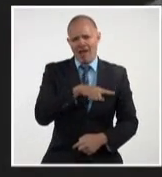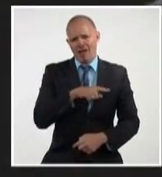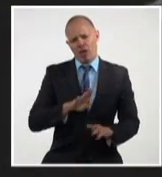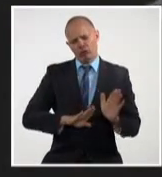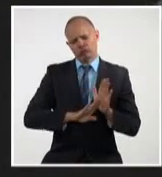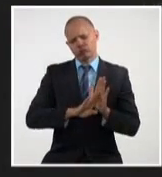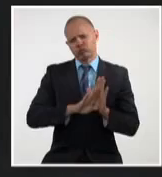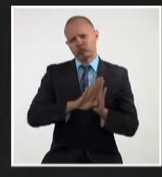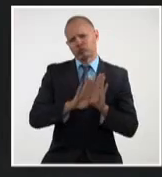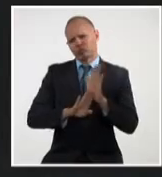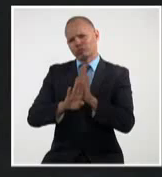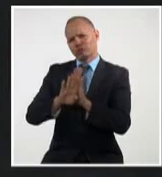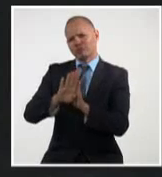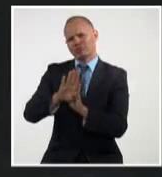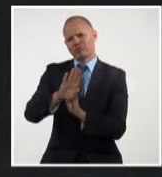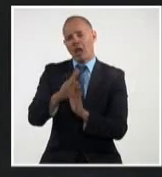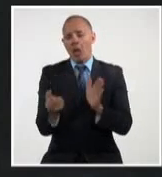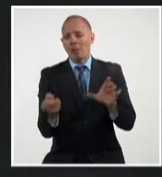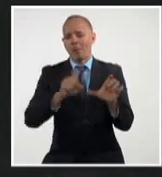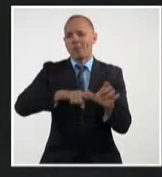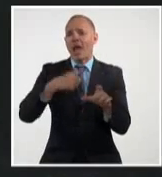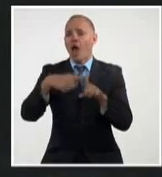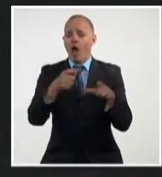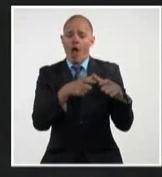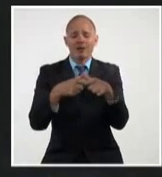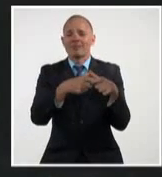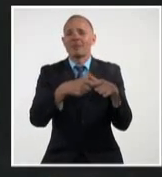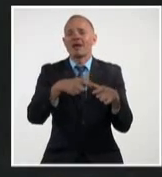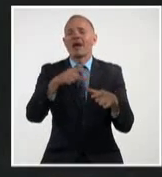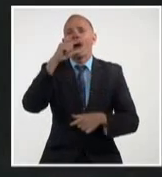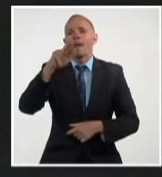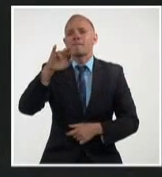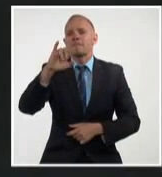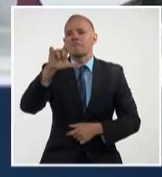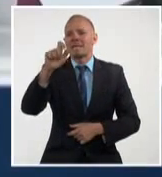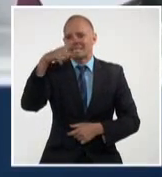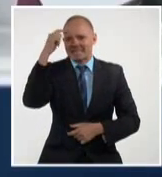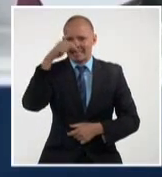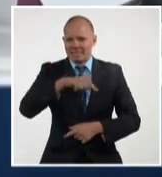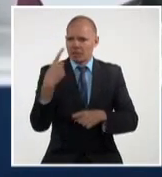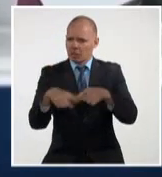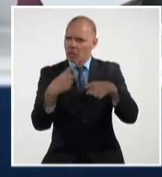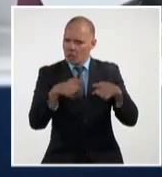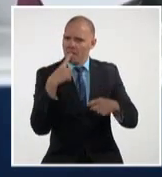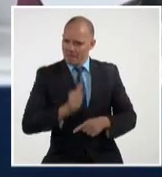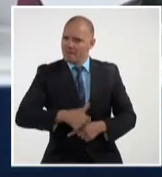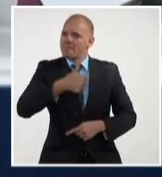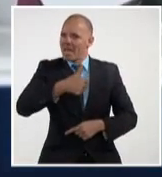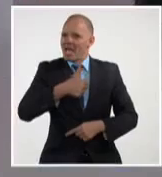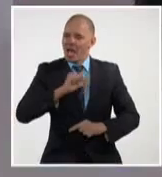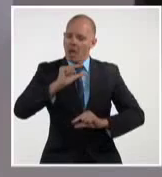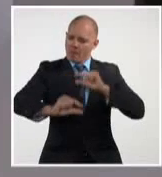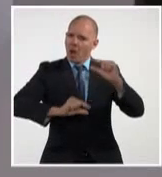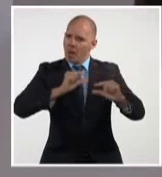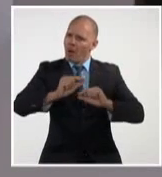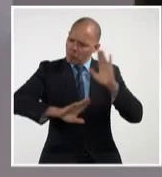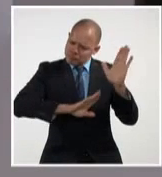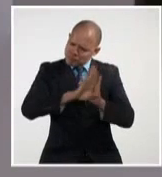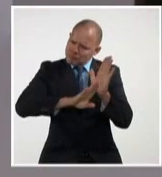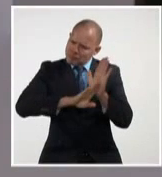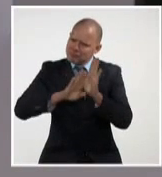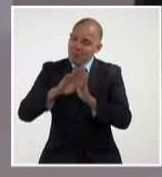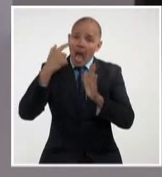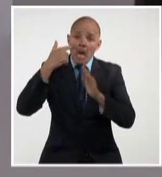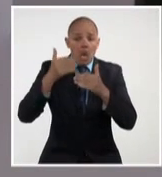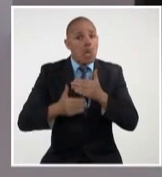como el grupo BRICS, materializan en acciones más que con meras retóricas una nueva realidad que determinará el transcurso de las próximas